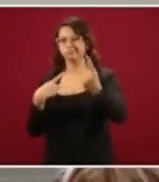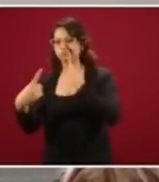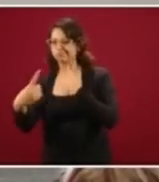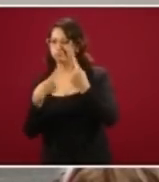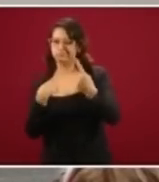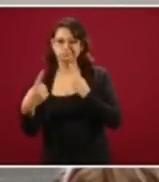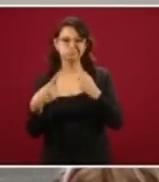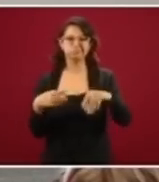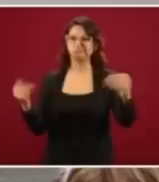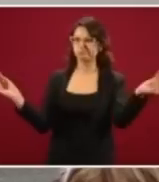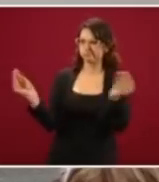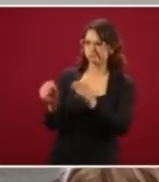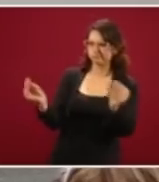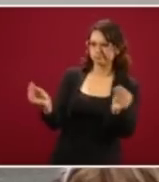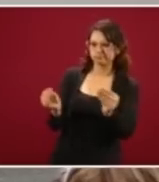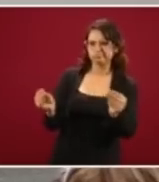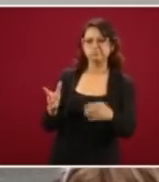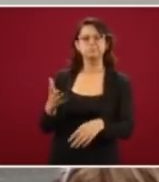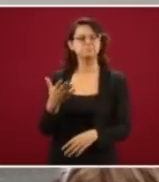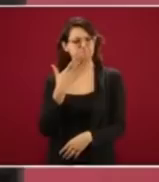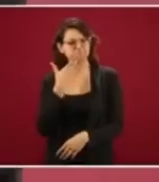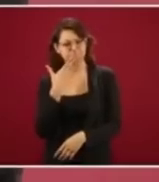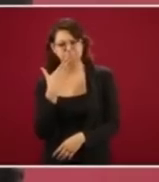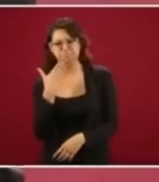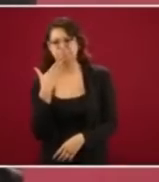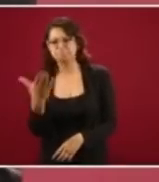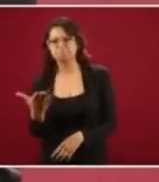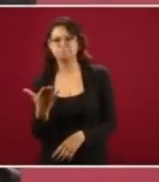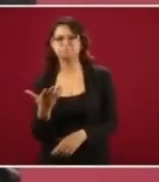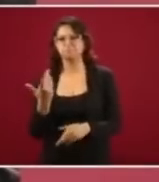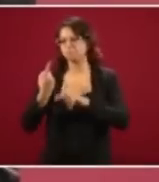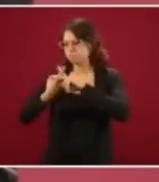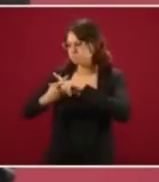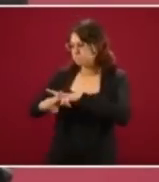discutan, que haya debate, que se conozcan las causas,